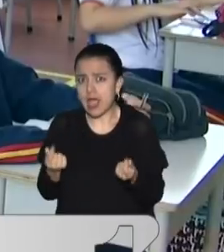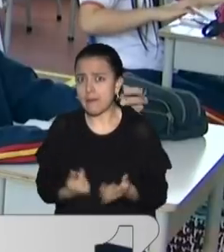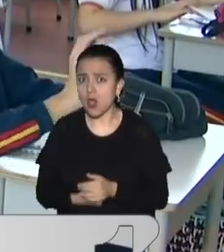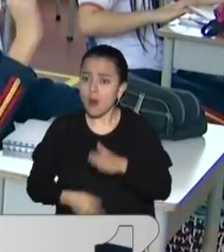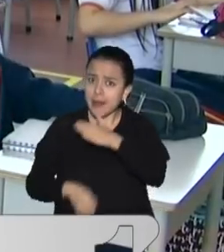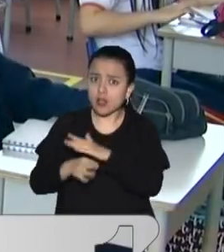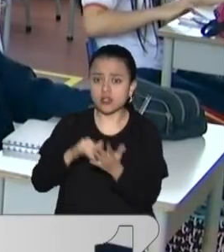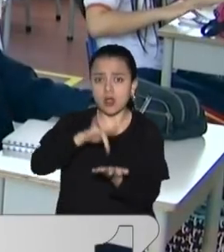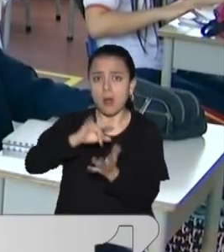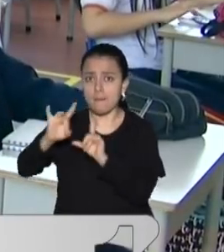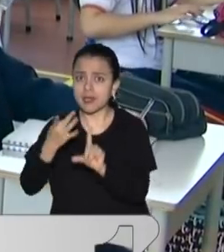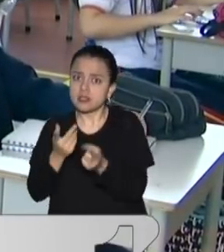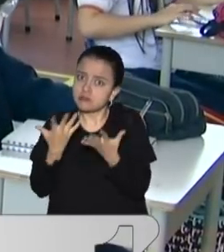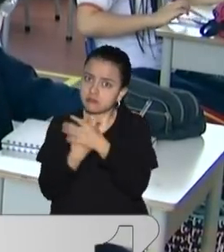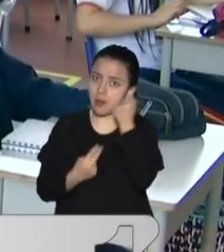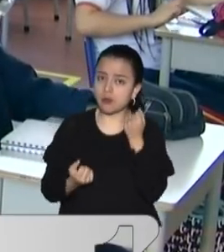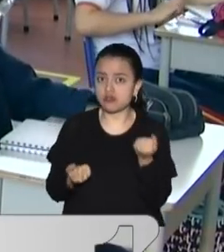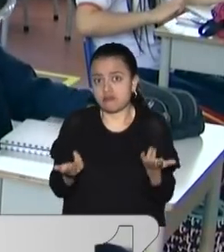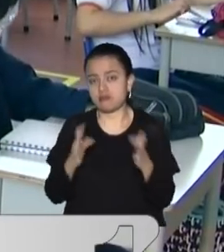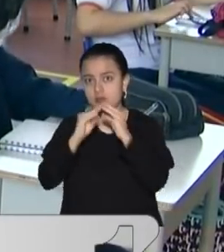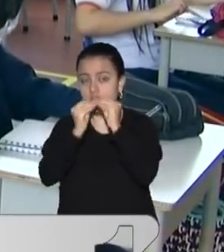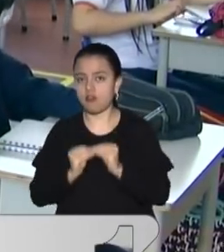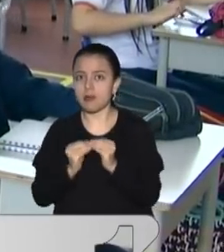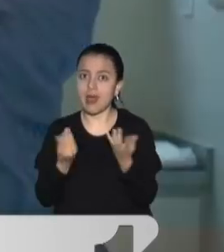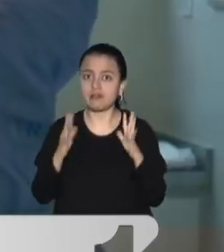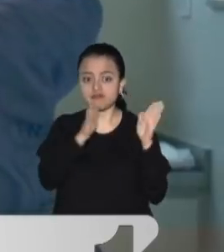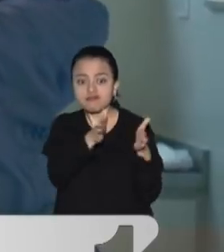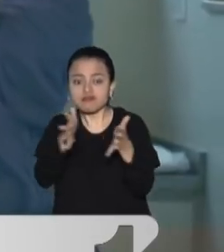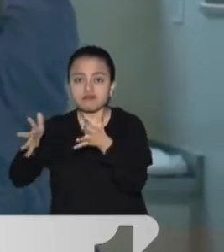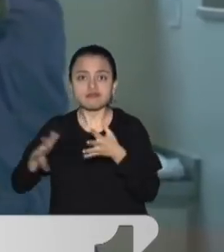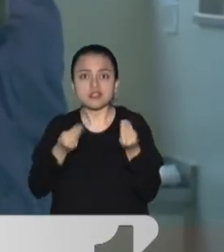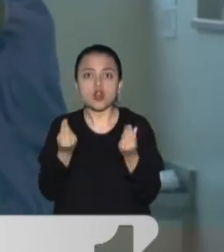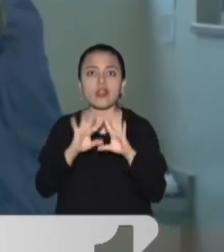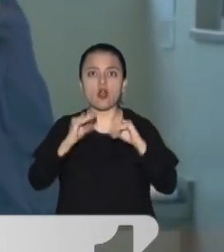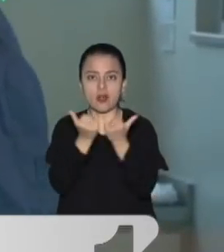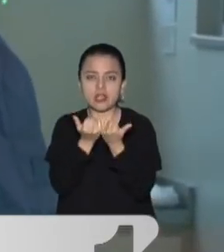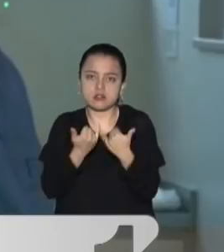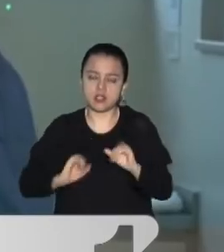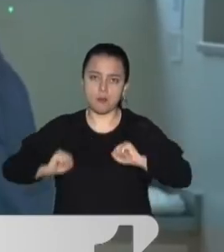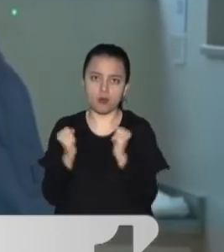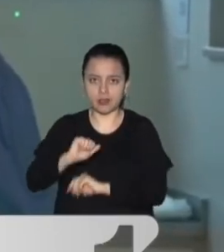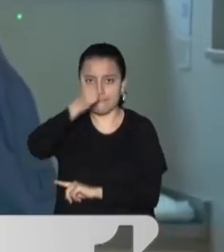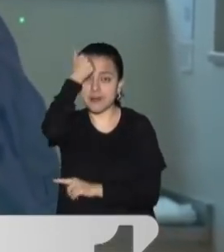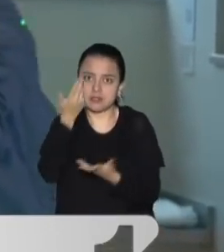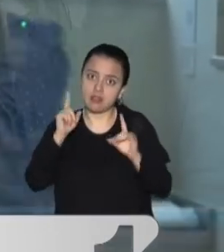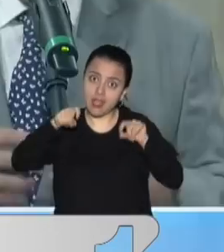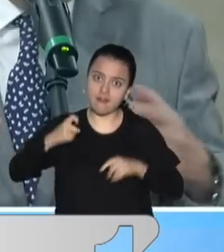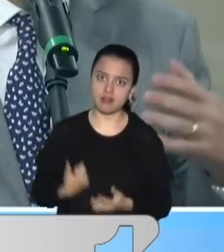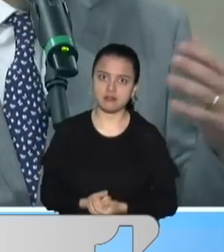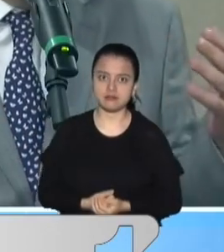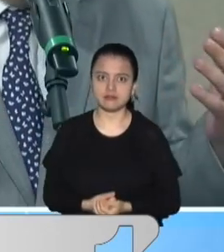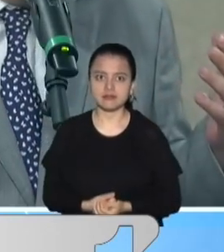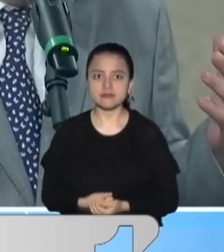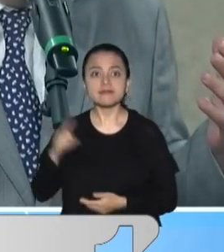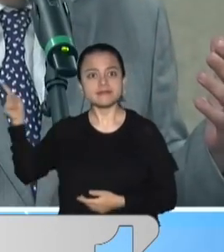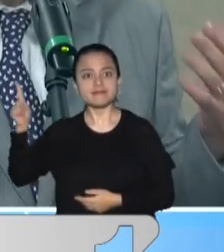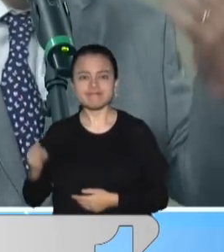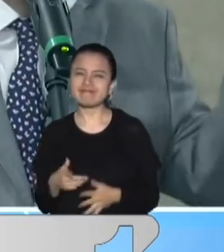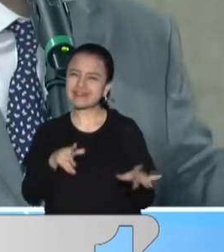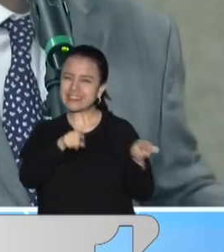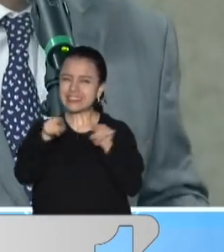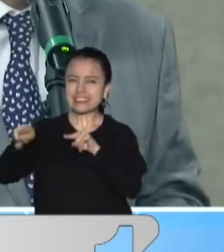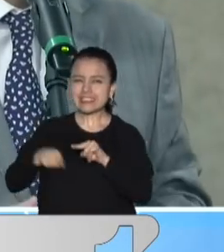con el modelo de alternancia. Es por eso que hacen un llamado a que la capital sea pionera en ese piloto. Si hay